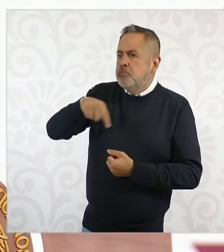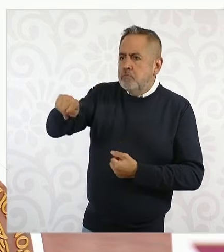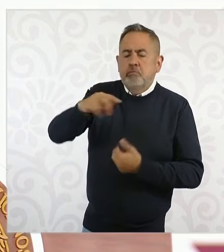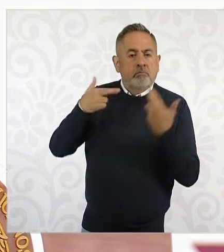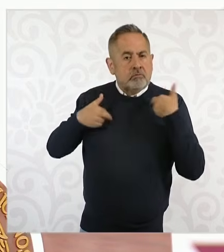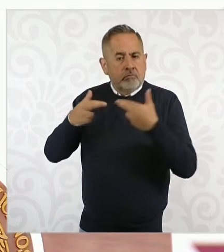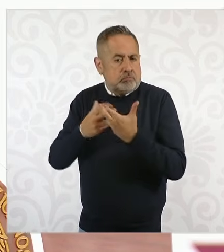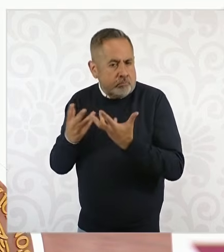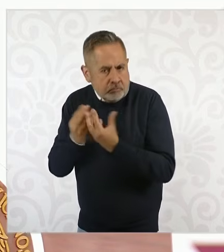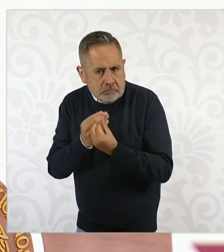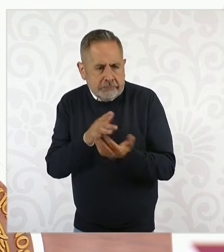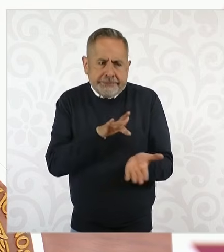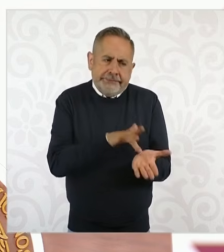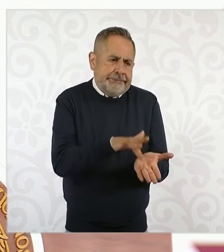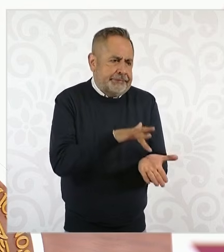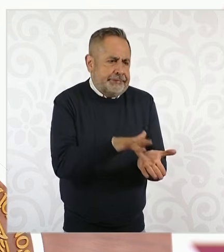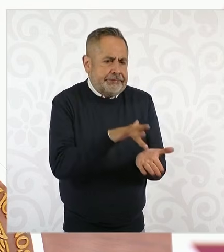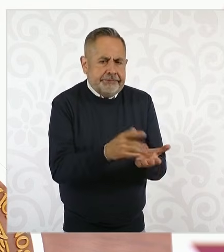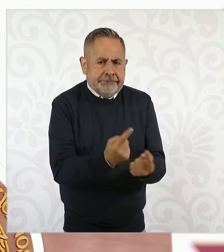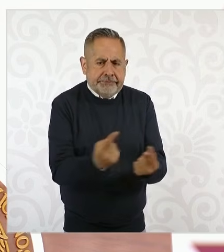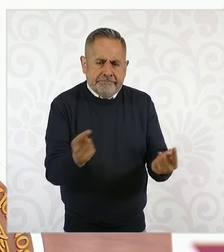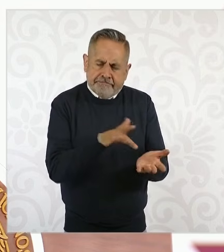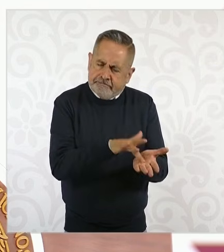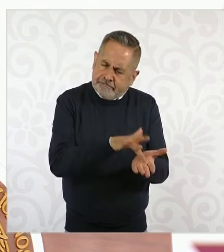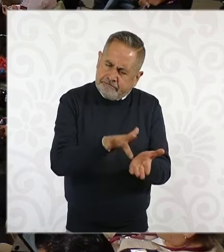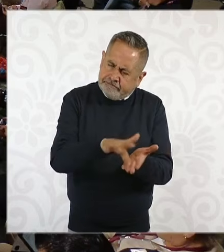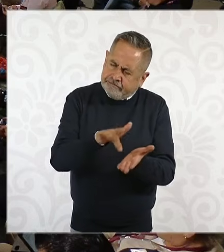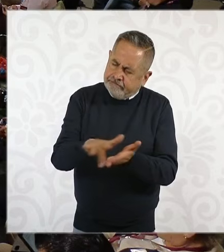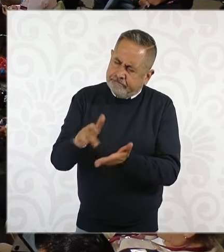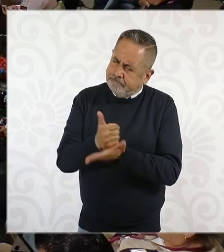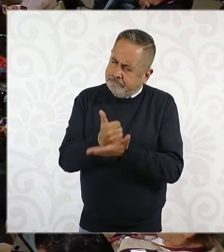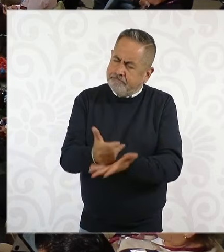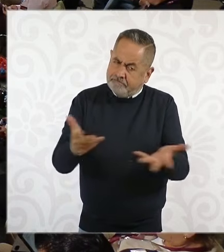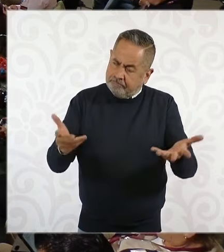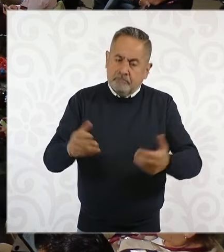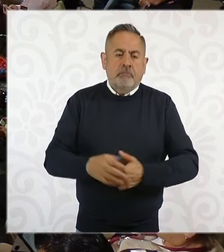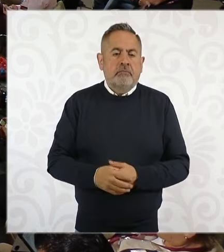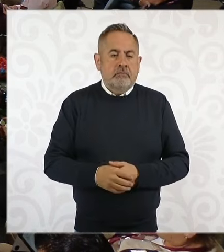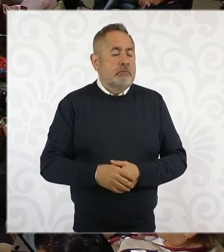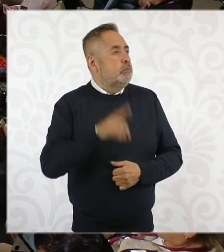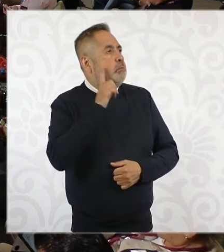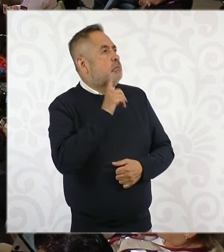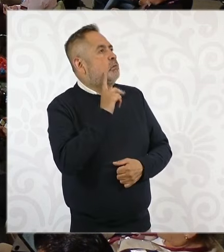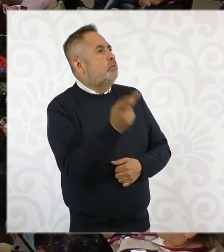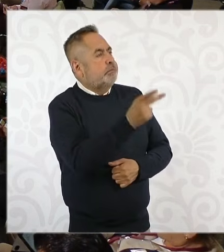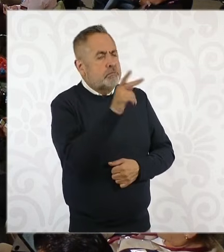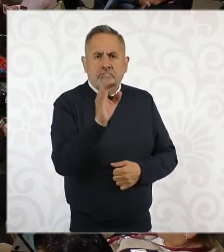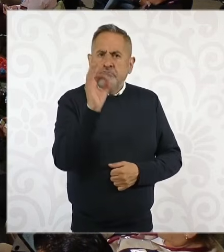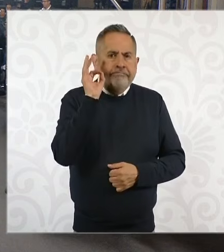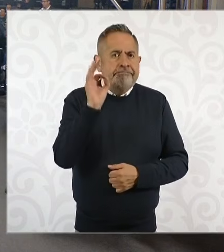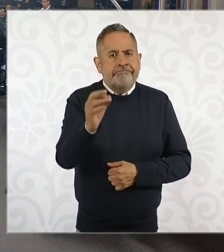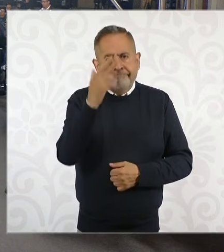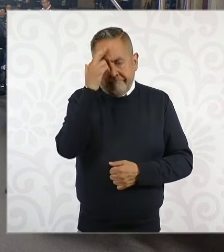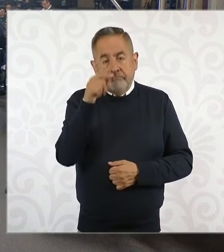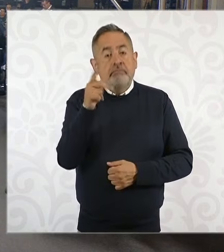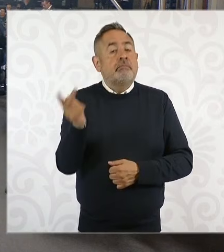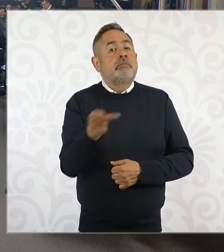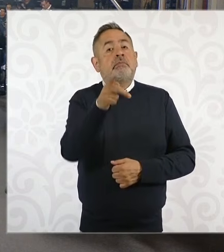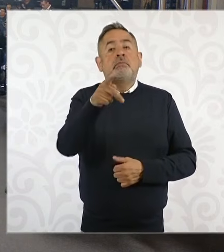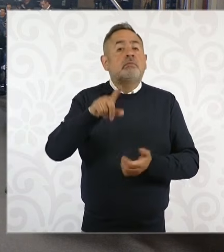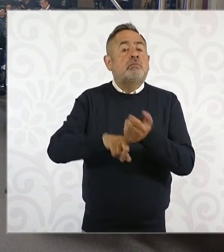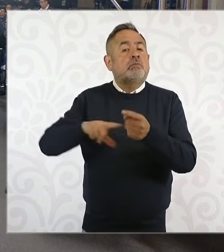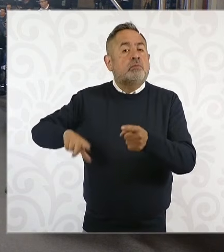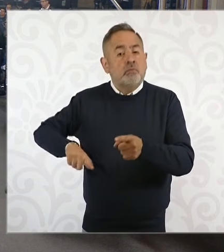y maestros para apoyar a nuestras niñas y niños. Sí, es que precisamente, presidenta, queríamos compartirle que si en efecto el Gobierno de